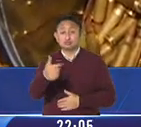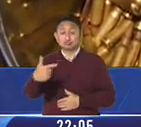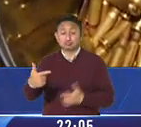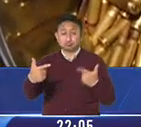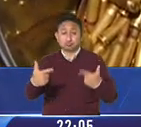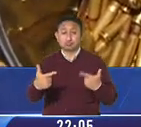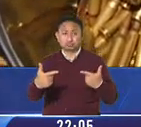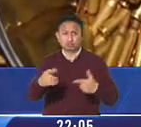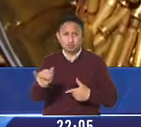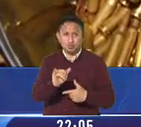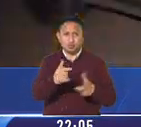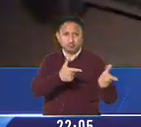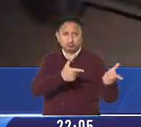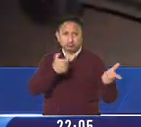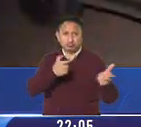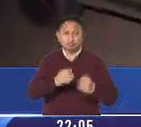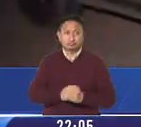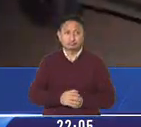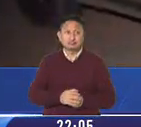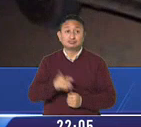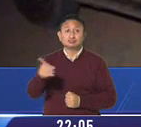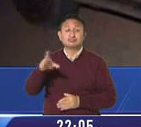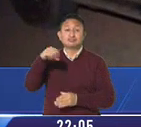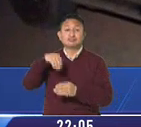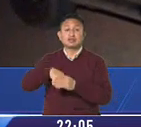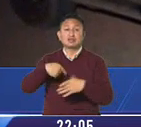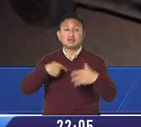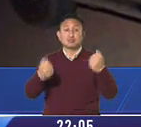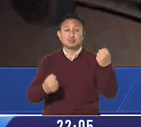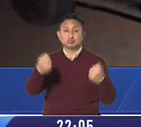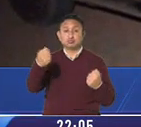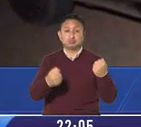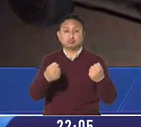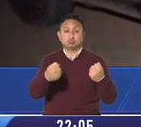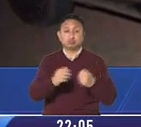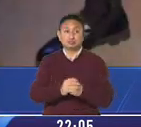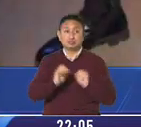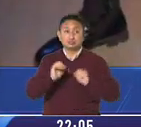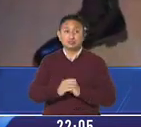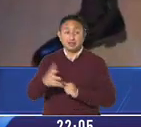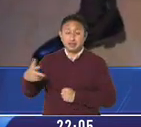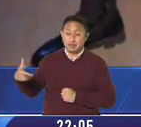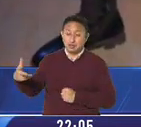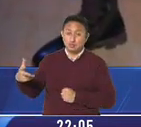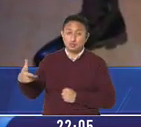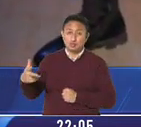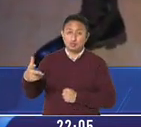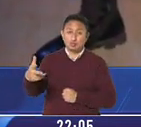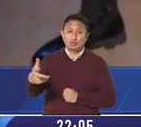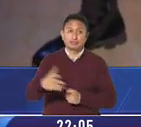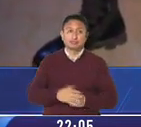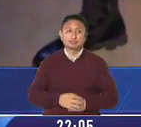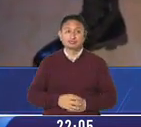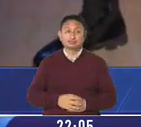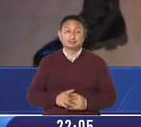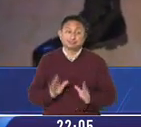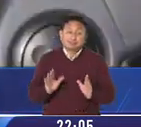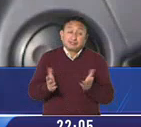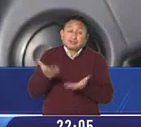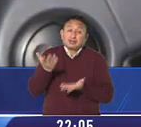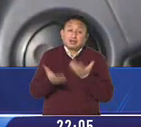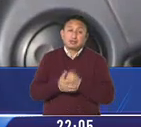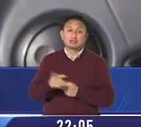fuego de largo alcance en el interior de un vehículo que circulaba por la vía Guayaquil-Daule.